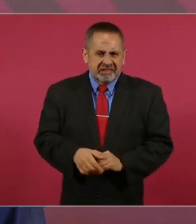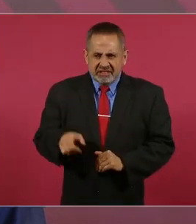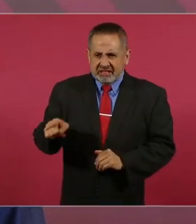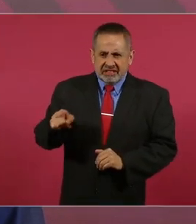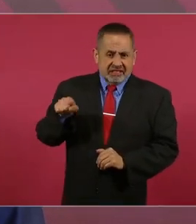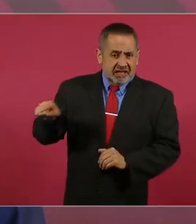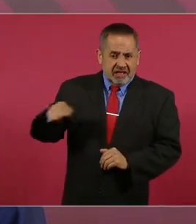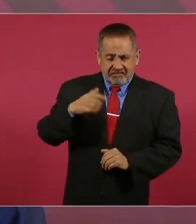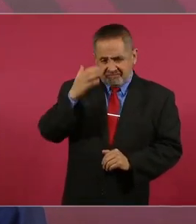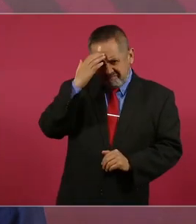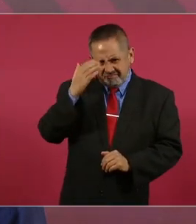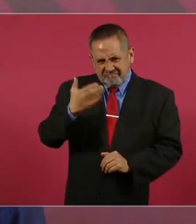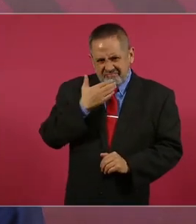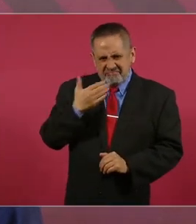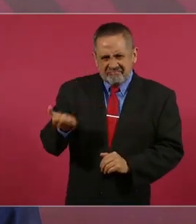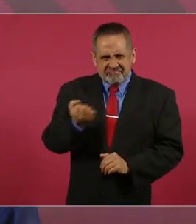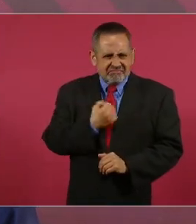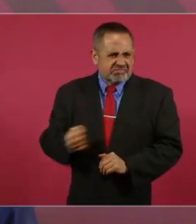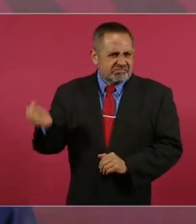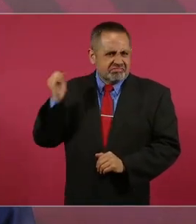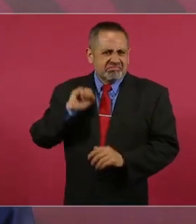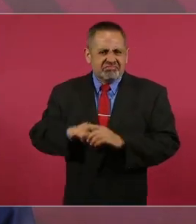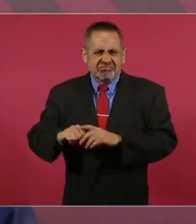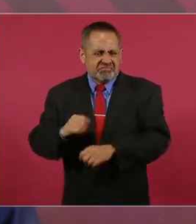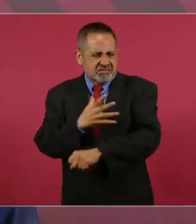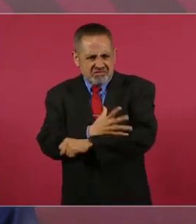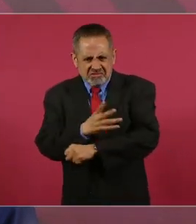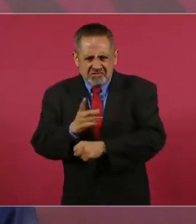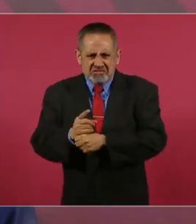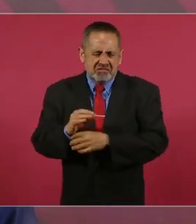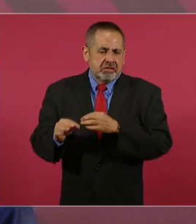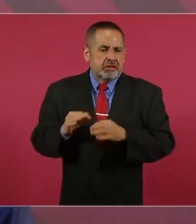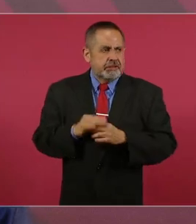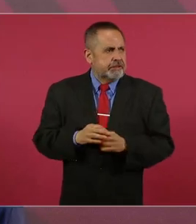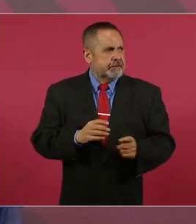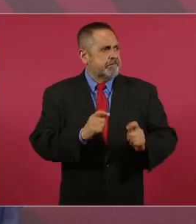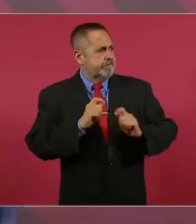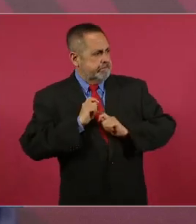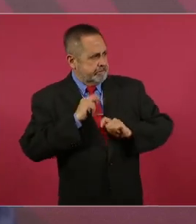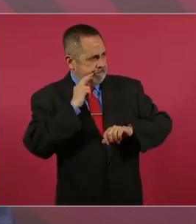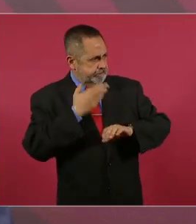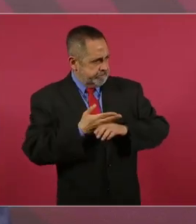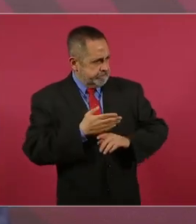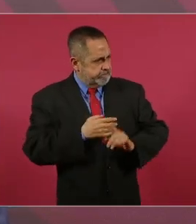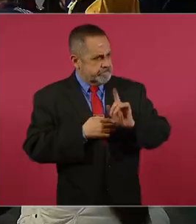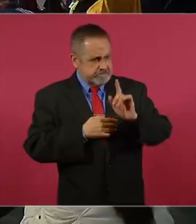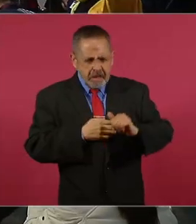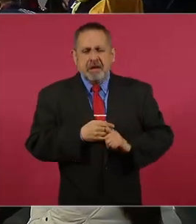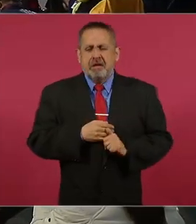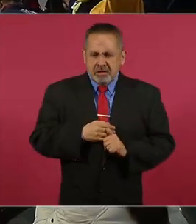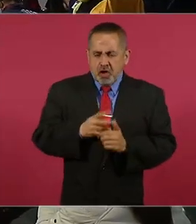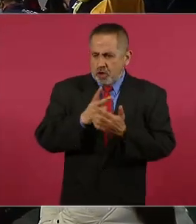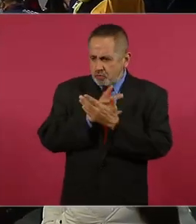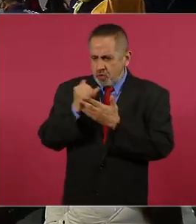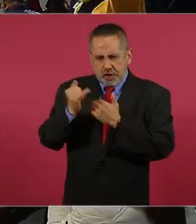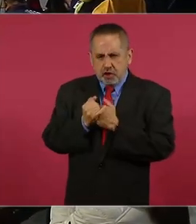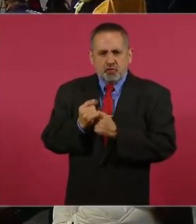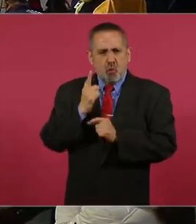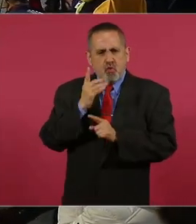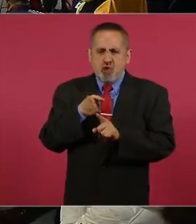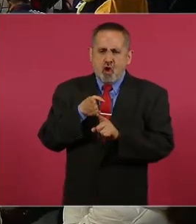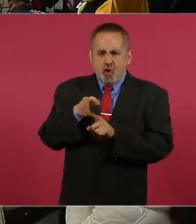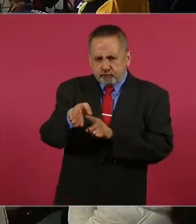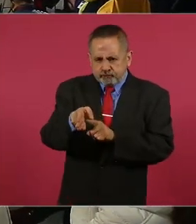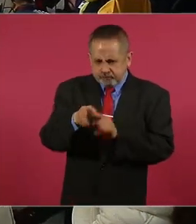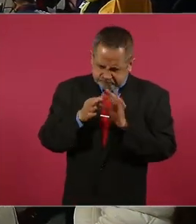capaces, responsables, honestos, se hacen cargo de un proyecto